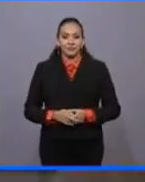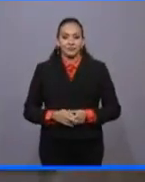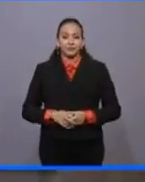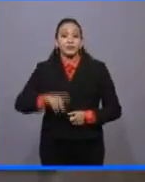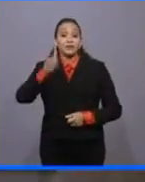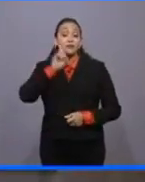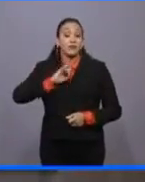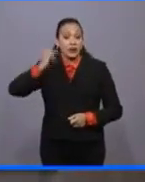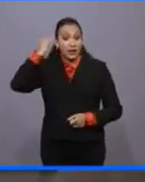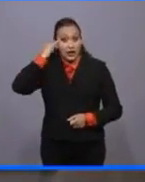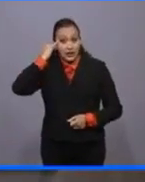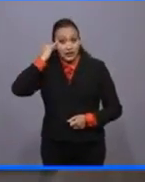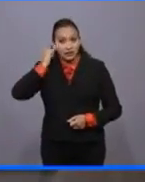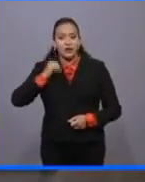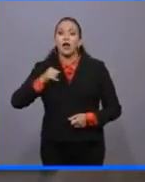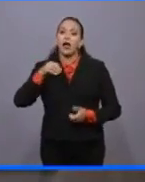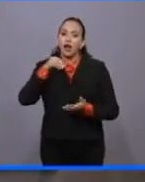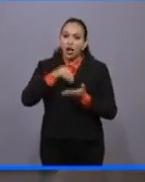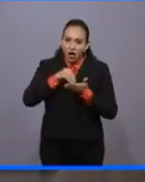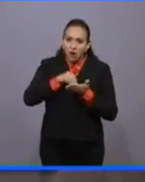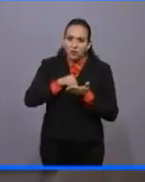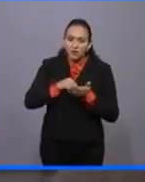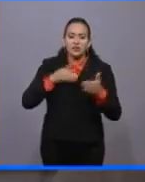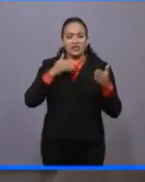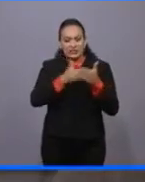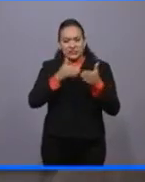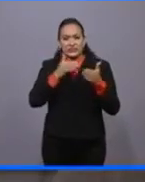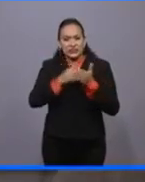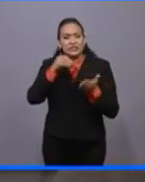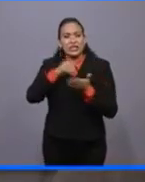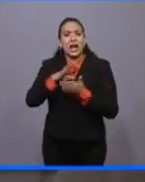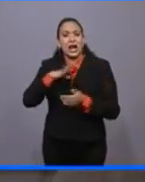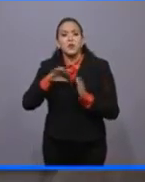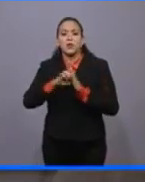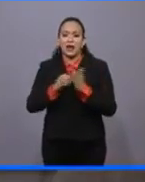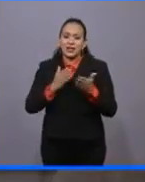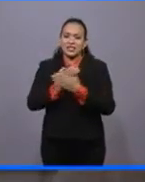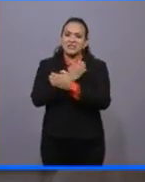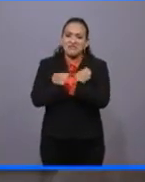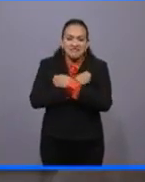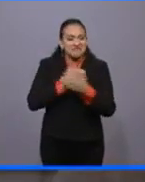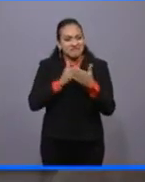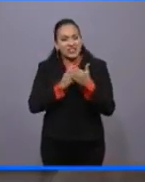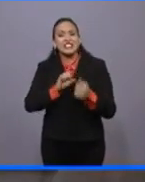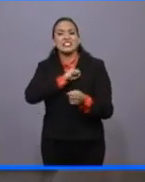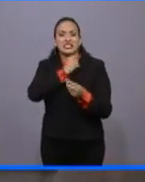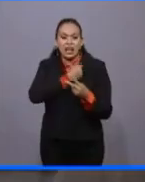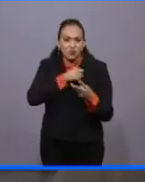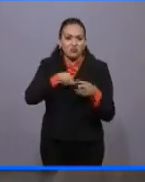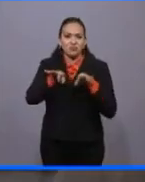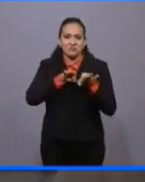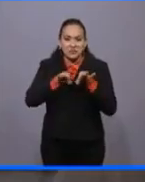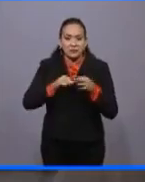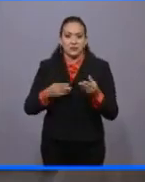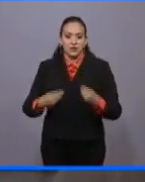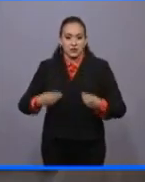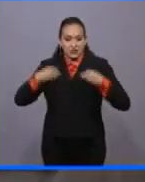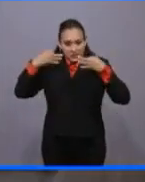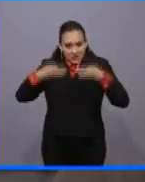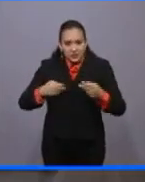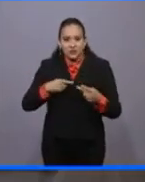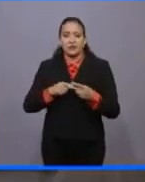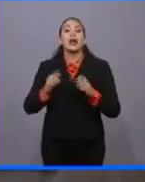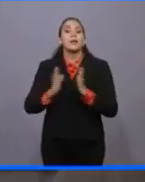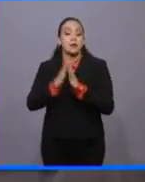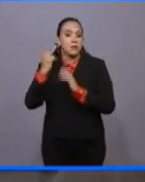Las mujeres indígenas seguimos enfrentando importantes barreras: acceso a la educación, acceso a la salud, empleo, dignidad,